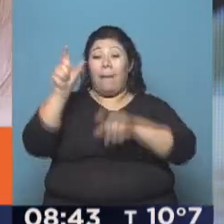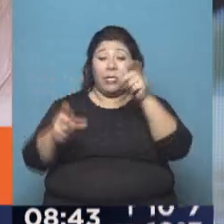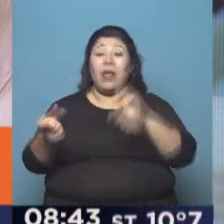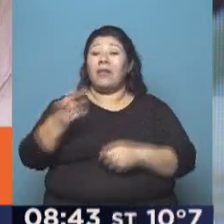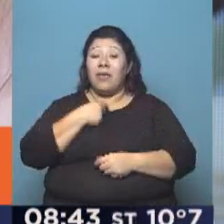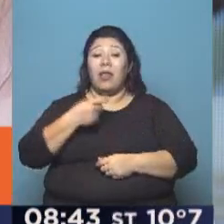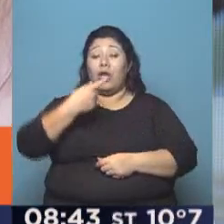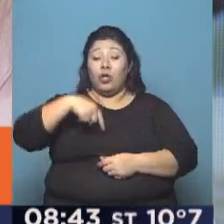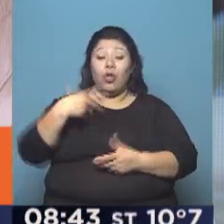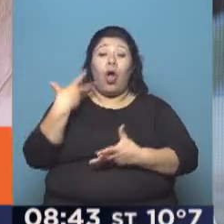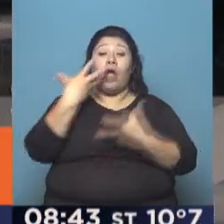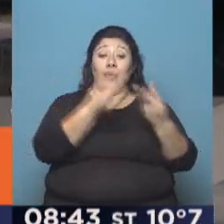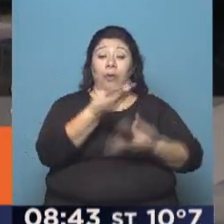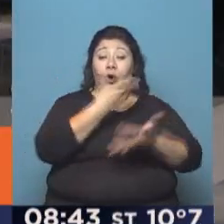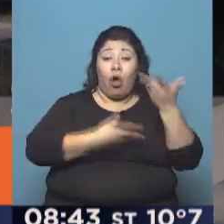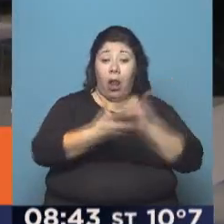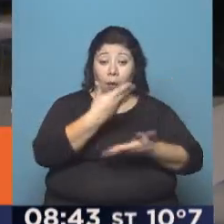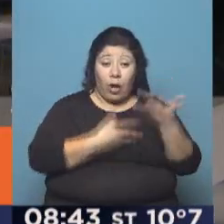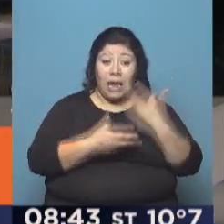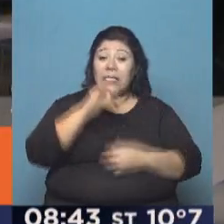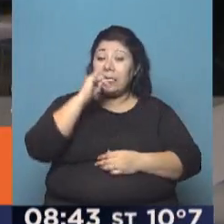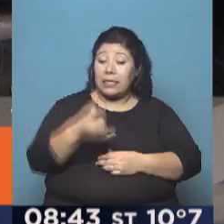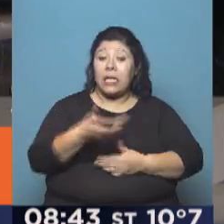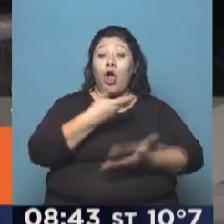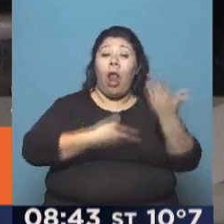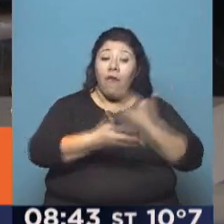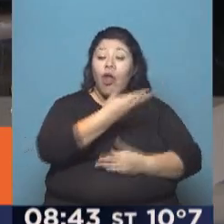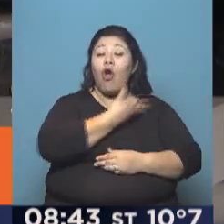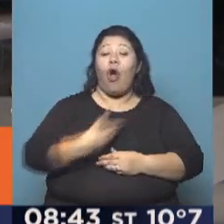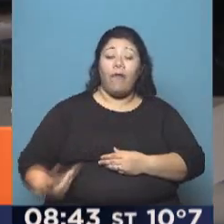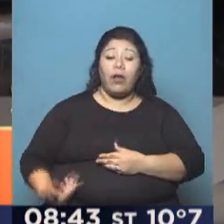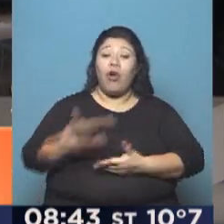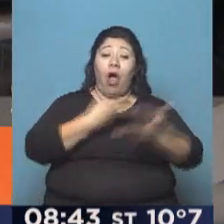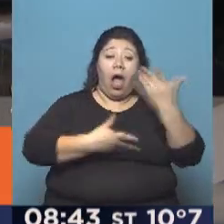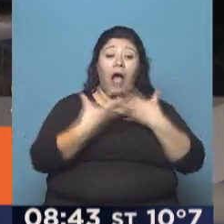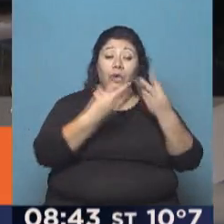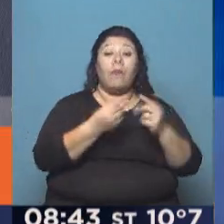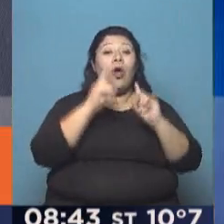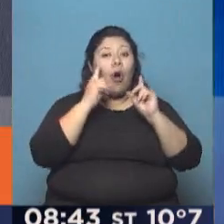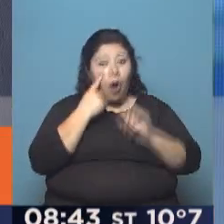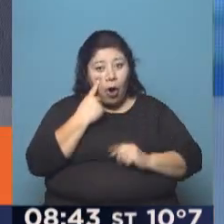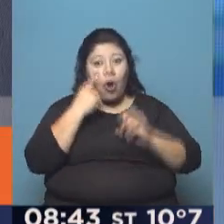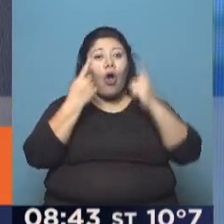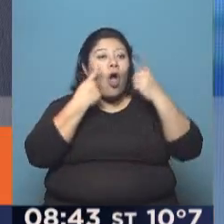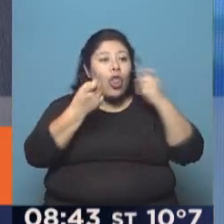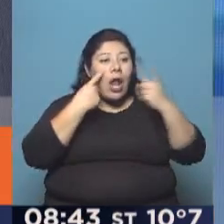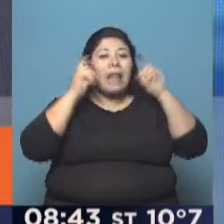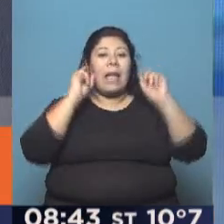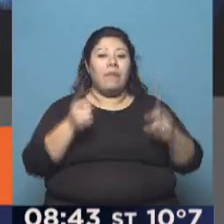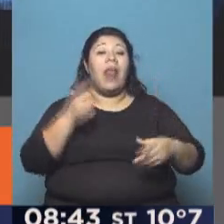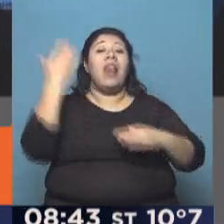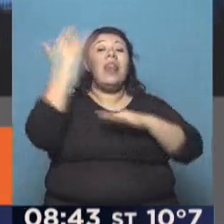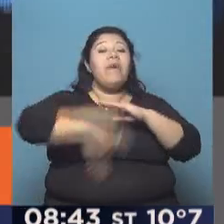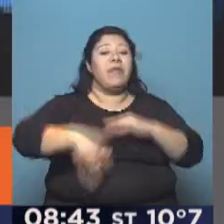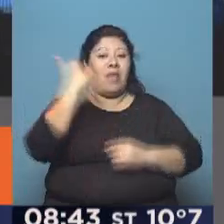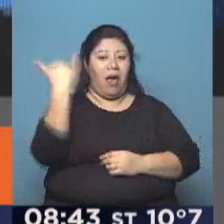papel que es decir bueno ayuden colaboren con este gobierno pero también controlen a este gobierno pónganle límites